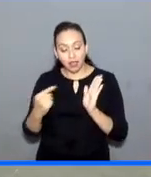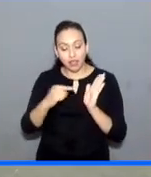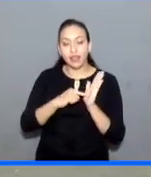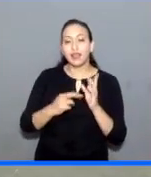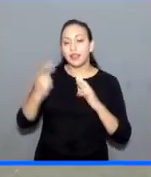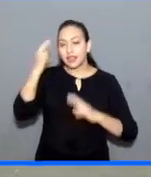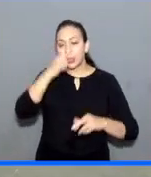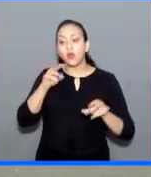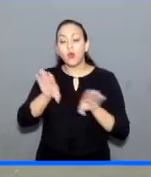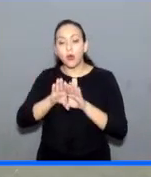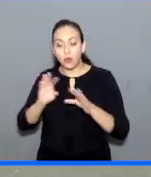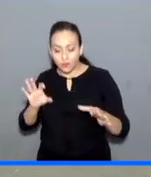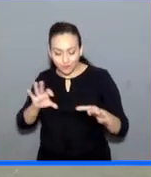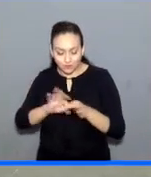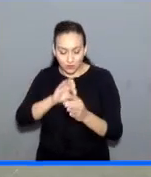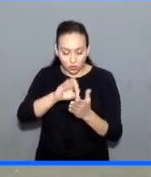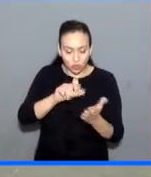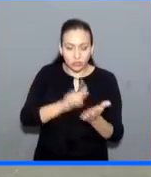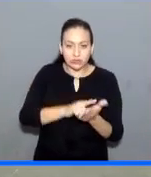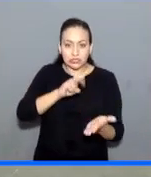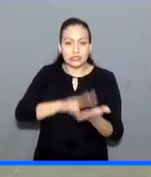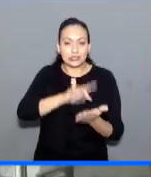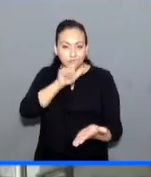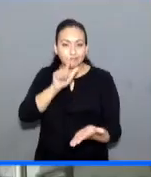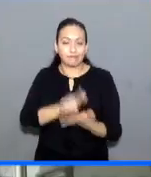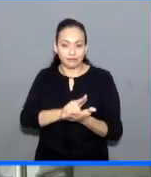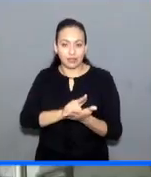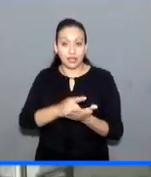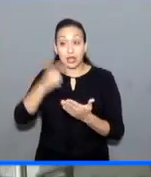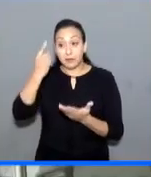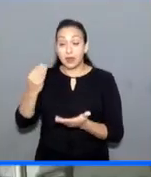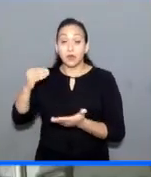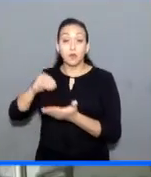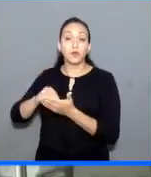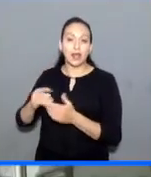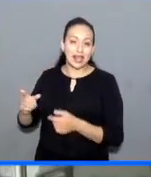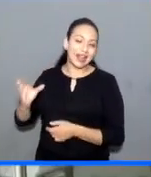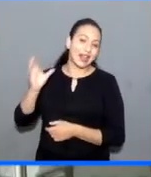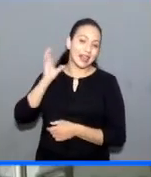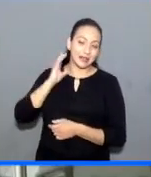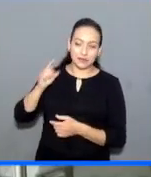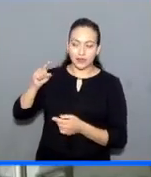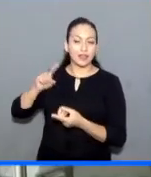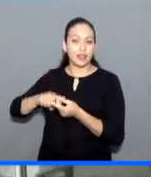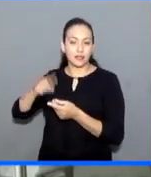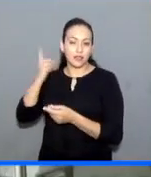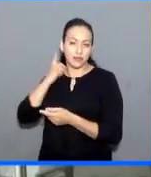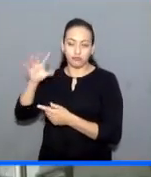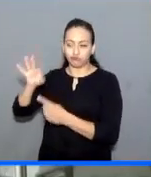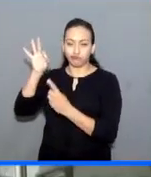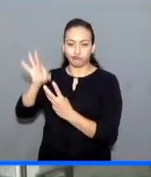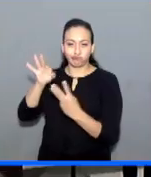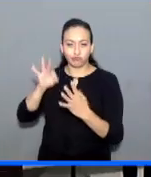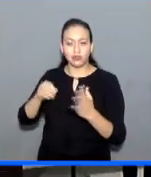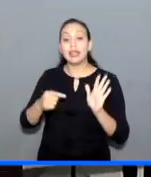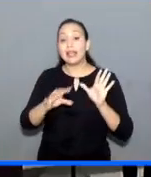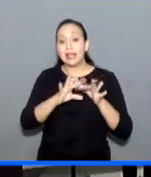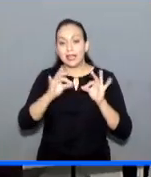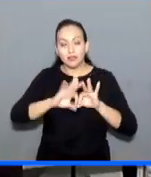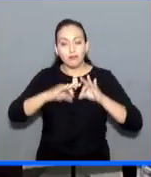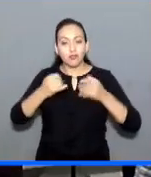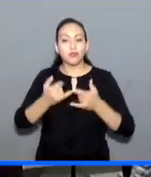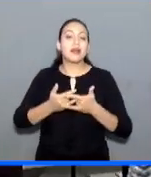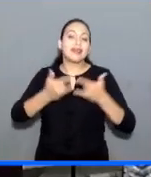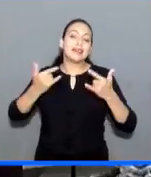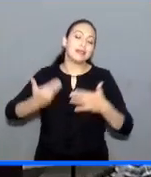legal vigente para la integración de la Cámara de Diputaciones y ofrece un análisis exhaustivo y claro de los antecedentes